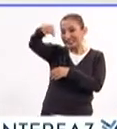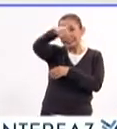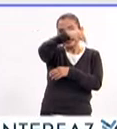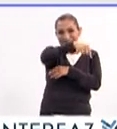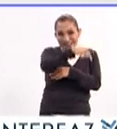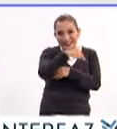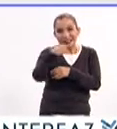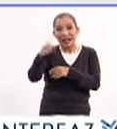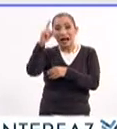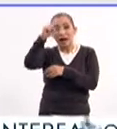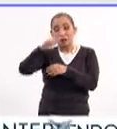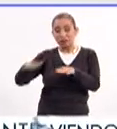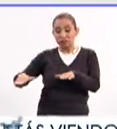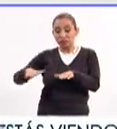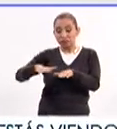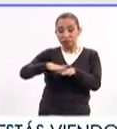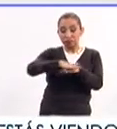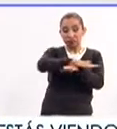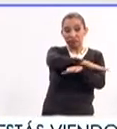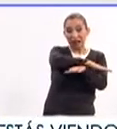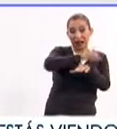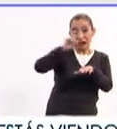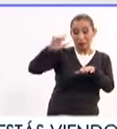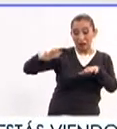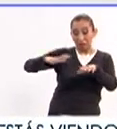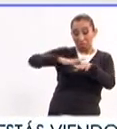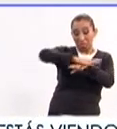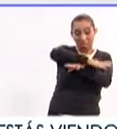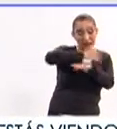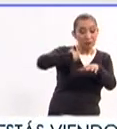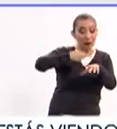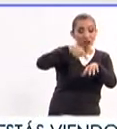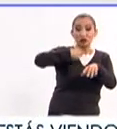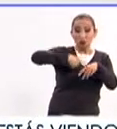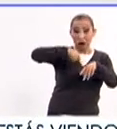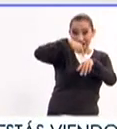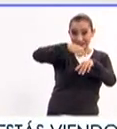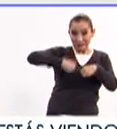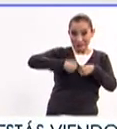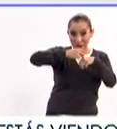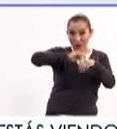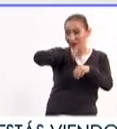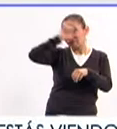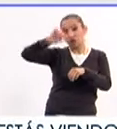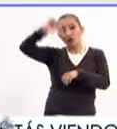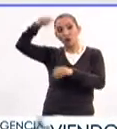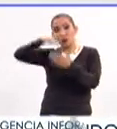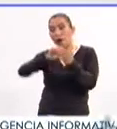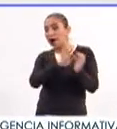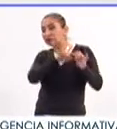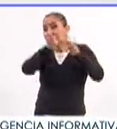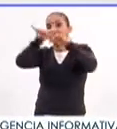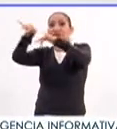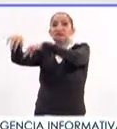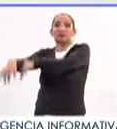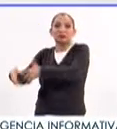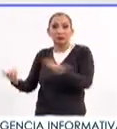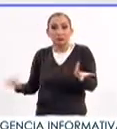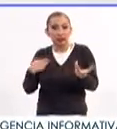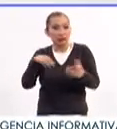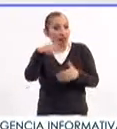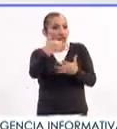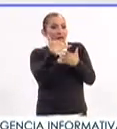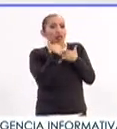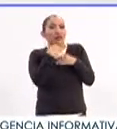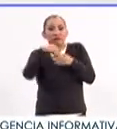estarán bajo el agua o zonas geográficas de nuestro país y de muchos países alrededor del mundo, pues tendrán que emigrar y por lo